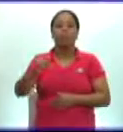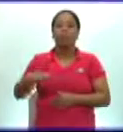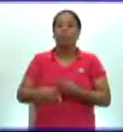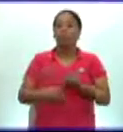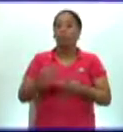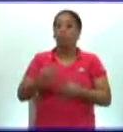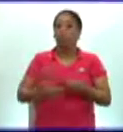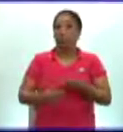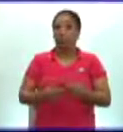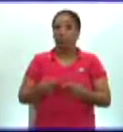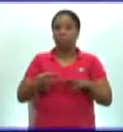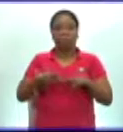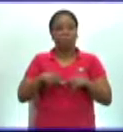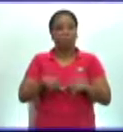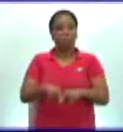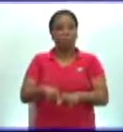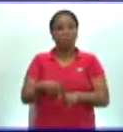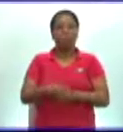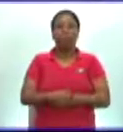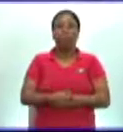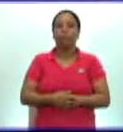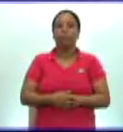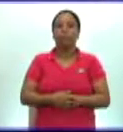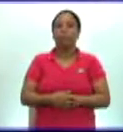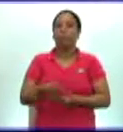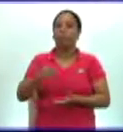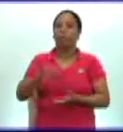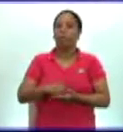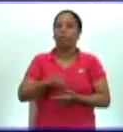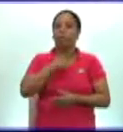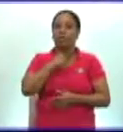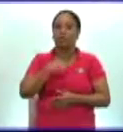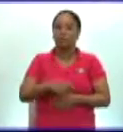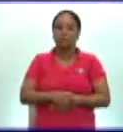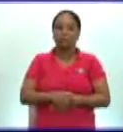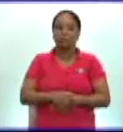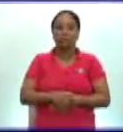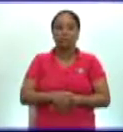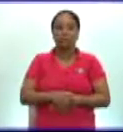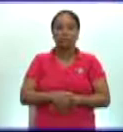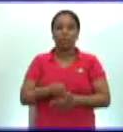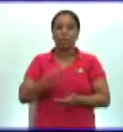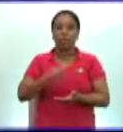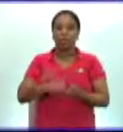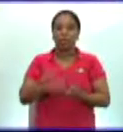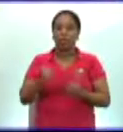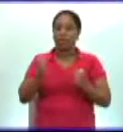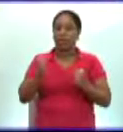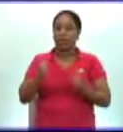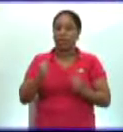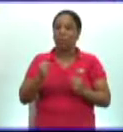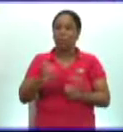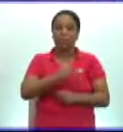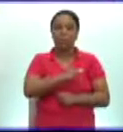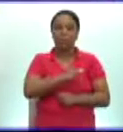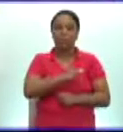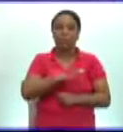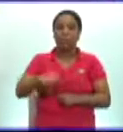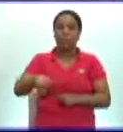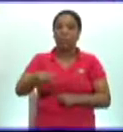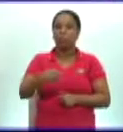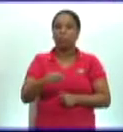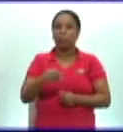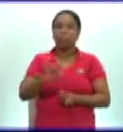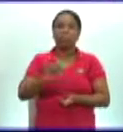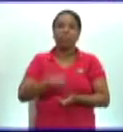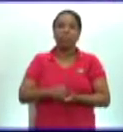actividad de conjunto. Vamos a ponerle el ejemplo, no vamos a representar las fuerzas y lo que queremos es que ustedes planteen